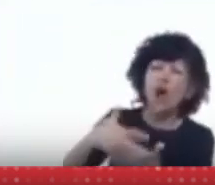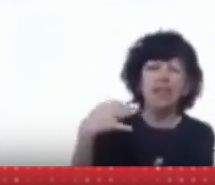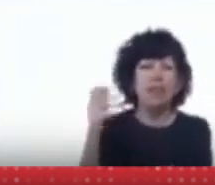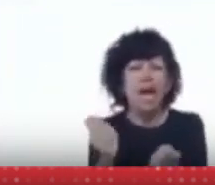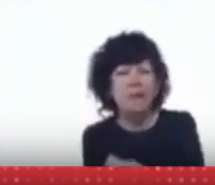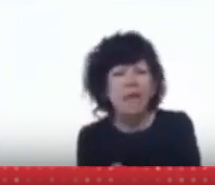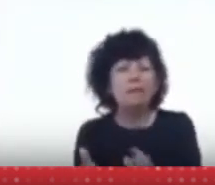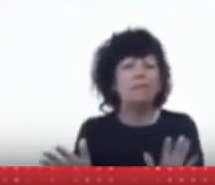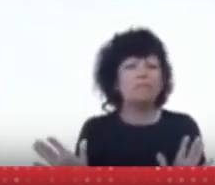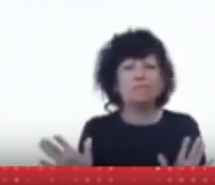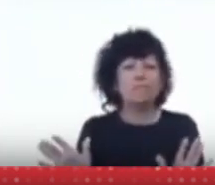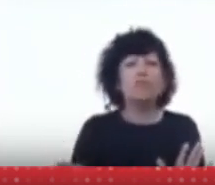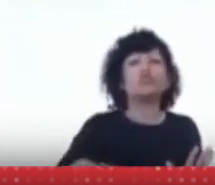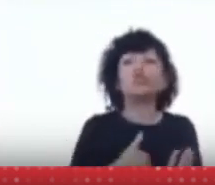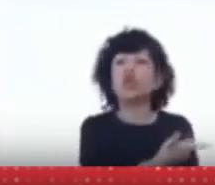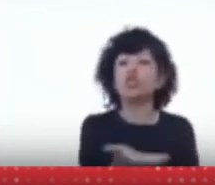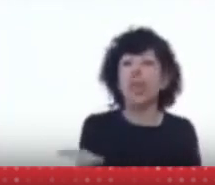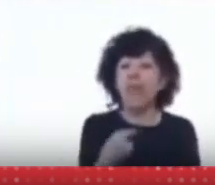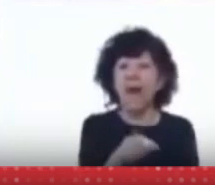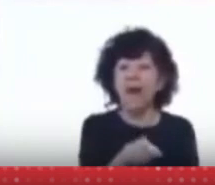que nuestra sociedad